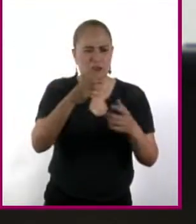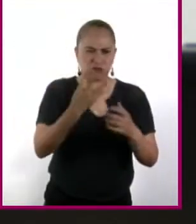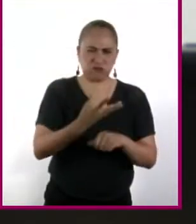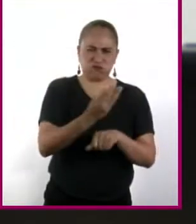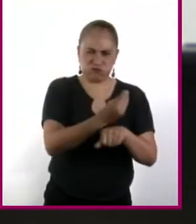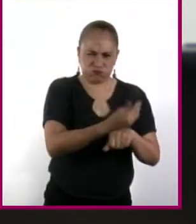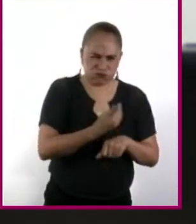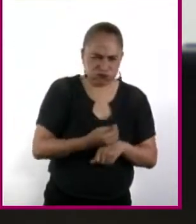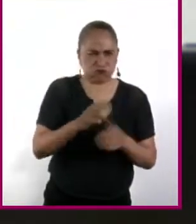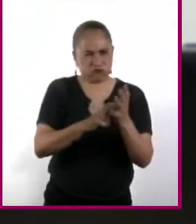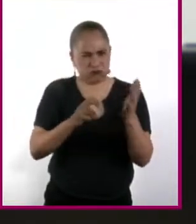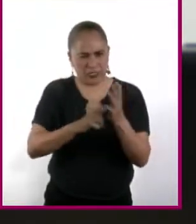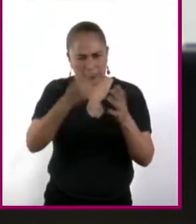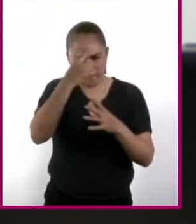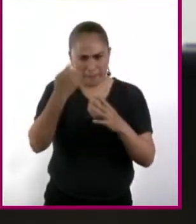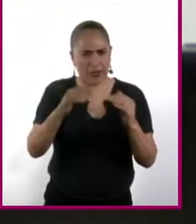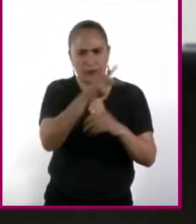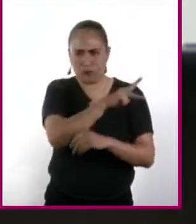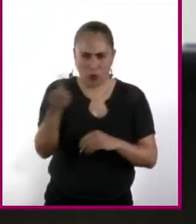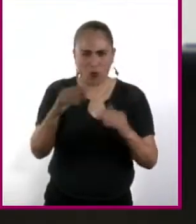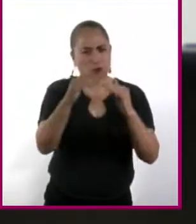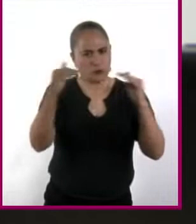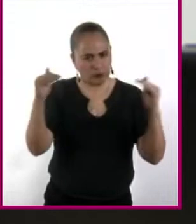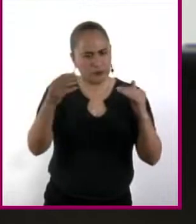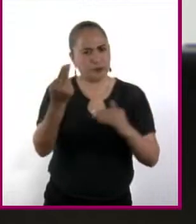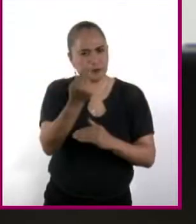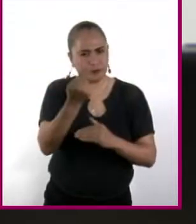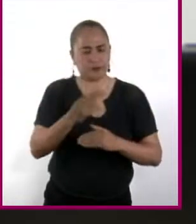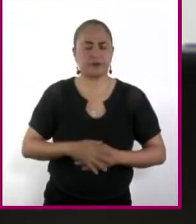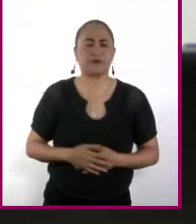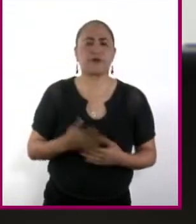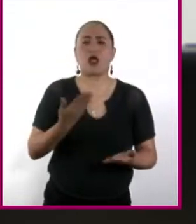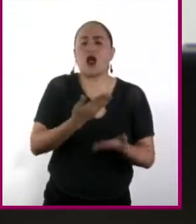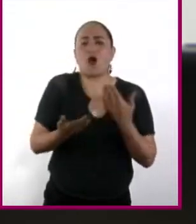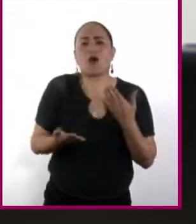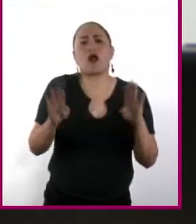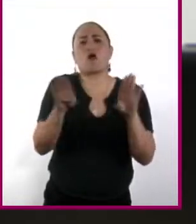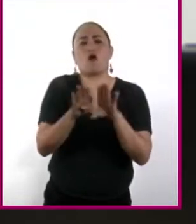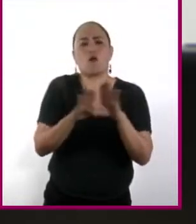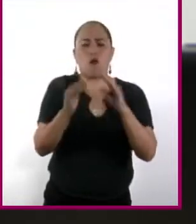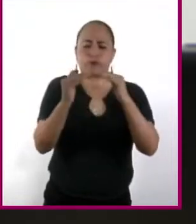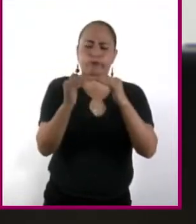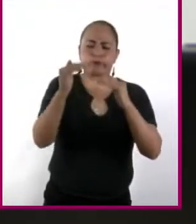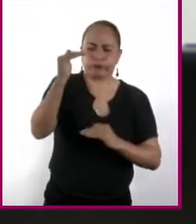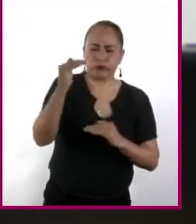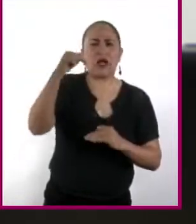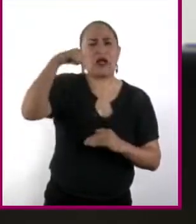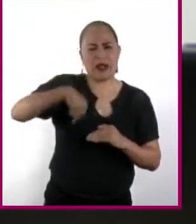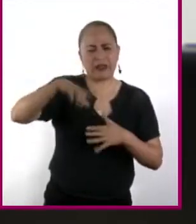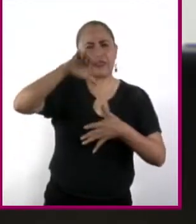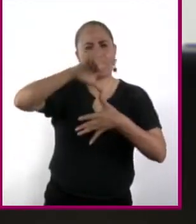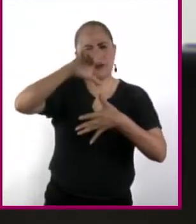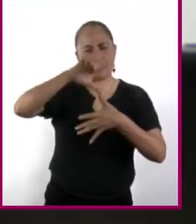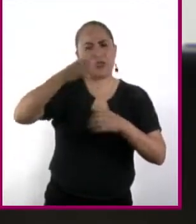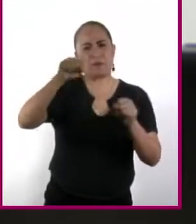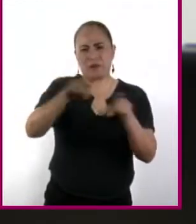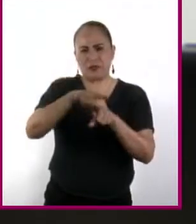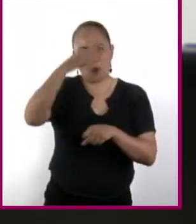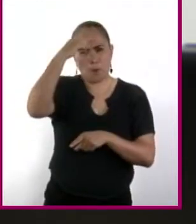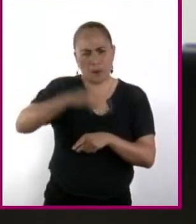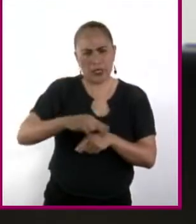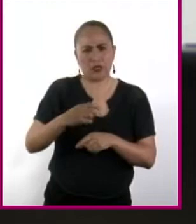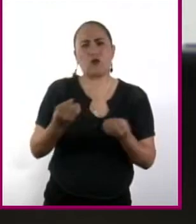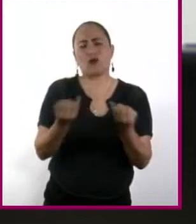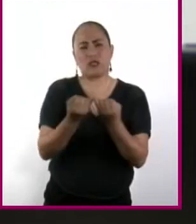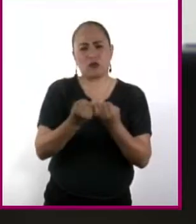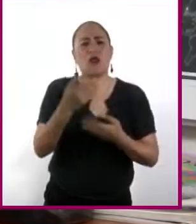el bienestar social. Ahora valdría la pena preguntarnos cuáles son las inequidades sociales en América Latina y en México y cuáles son